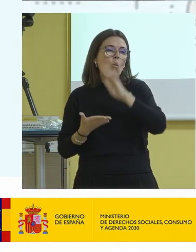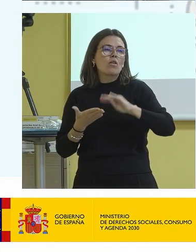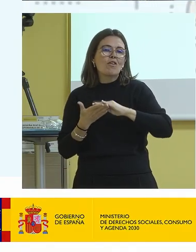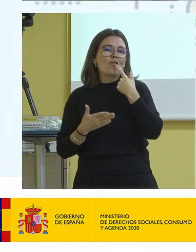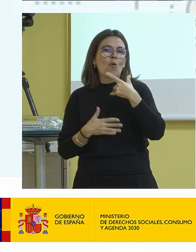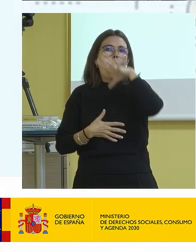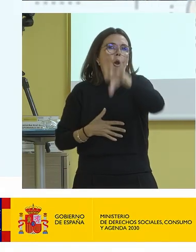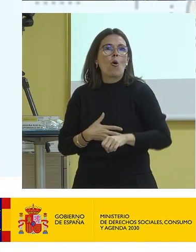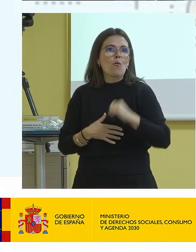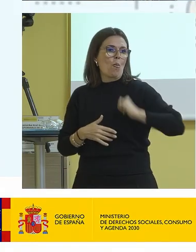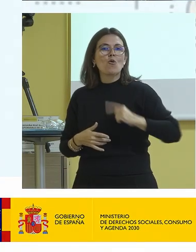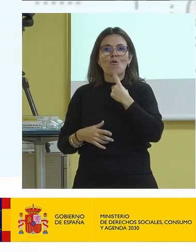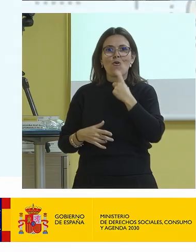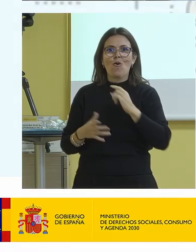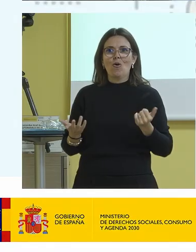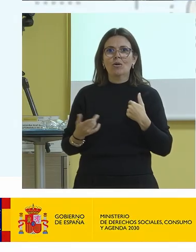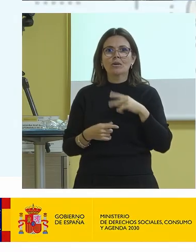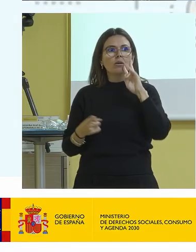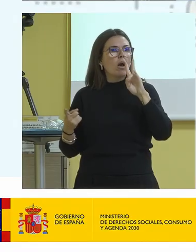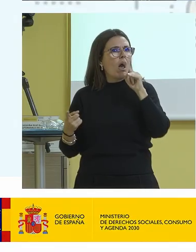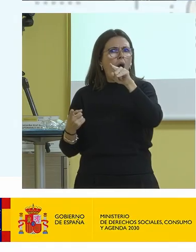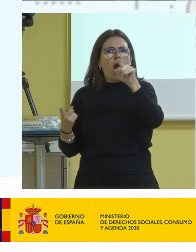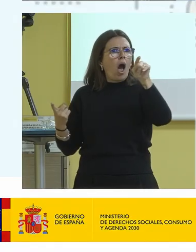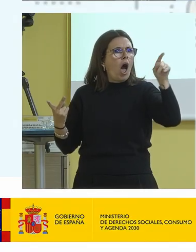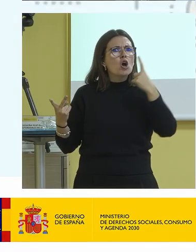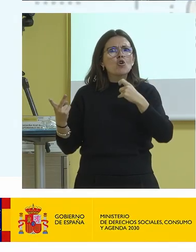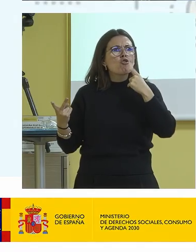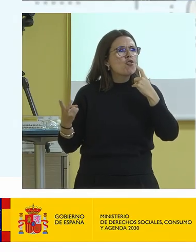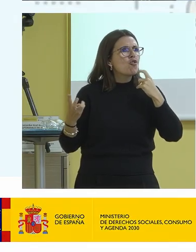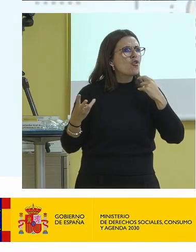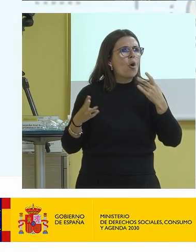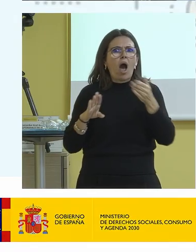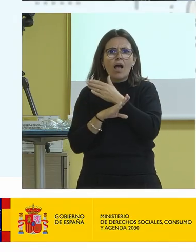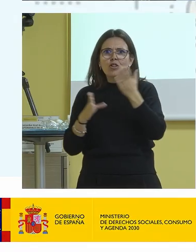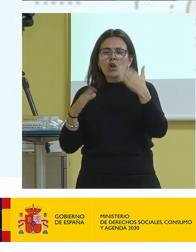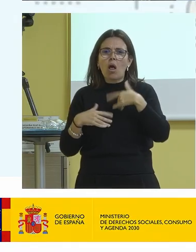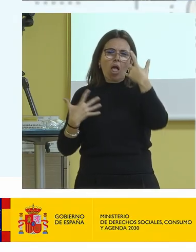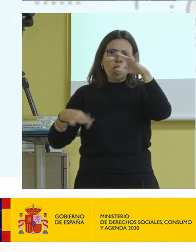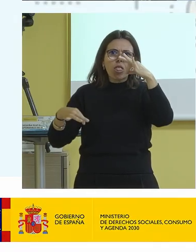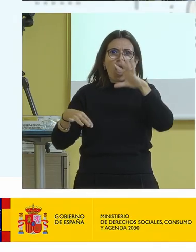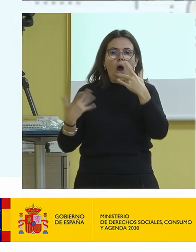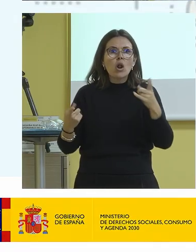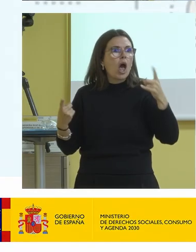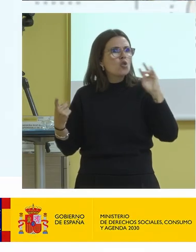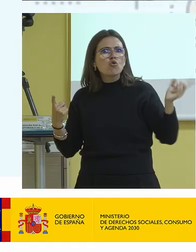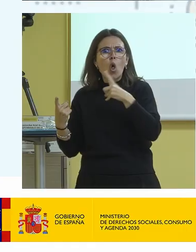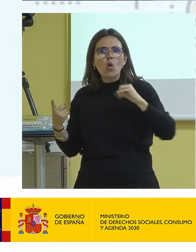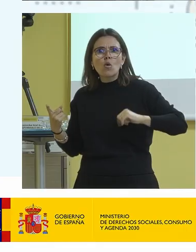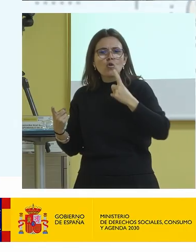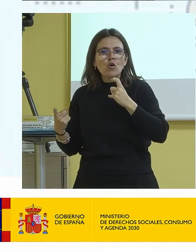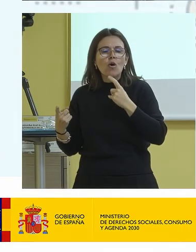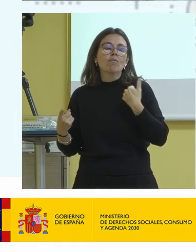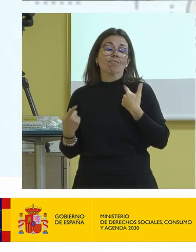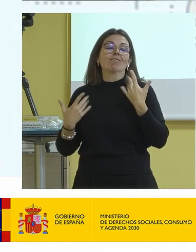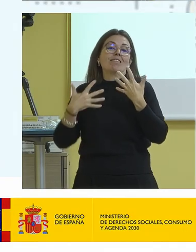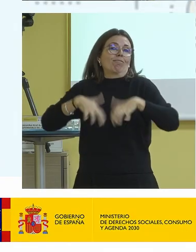de repente un bolso rojo y empiezas a ver bolsos rojos por todos lados. ¿Qué pasa? ¿Que antes no había bolsos rojos? Sí, pero ahora de repente eso entra